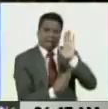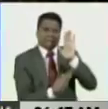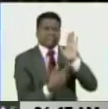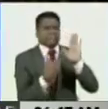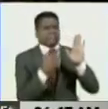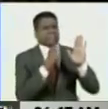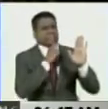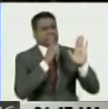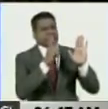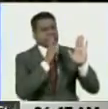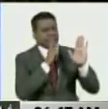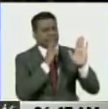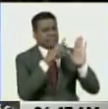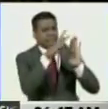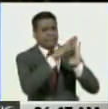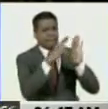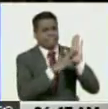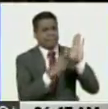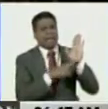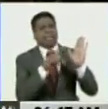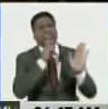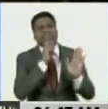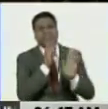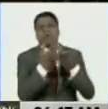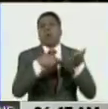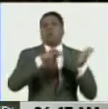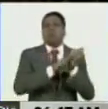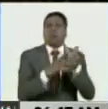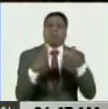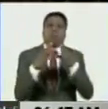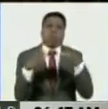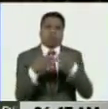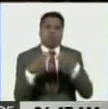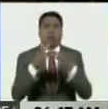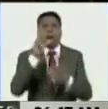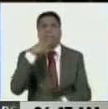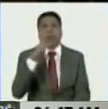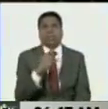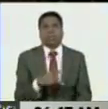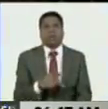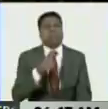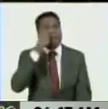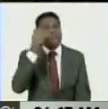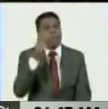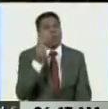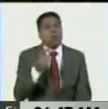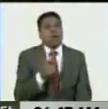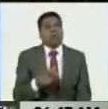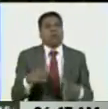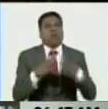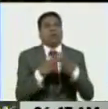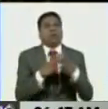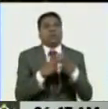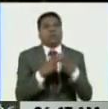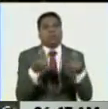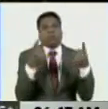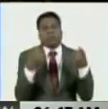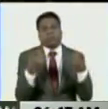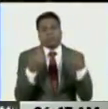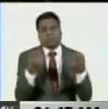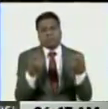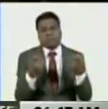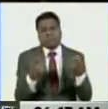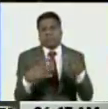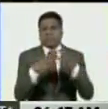ser muy difícil para la renovación de los partidos políticos, lo que está buscando el gobierno en todo caso es ilegalizar a